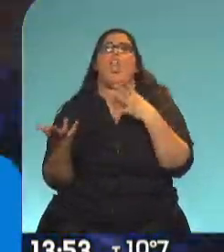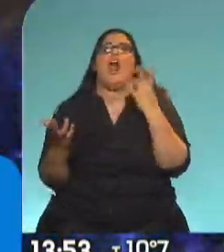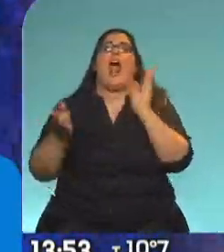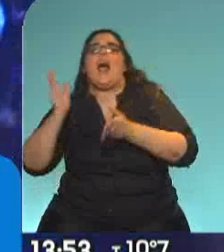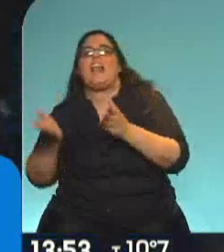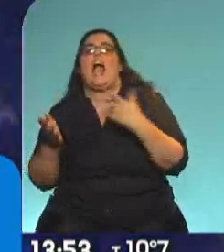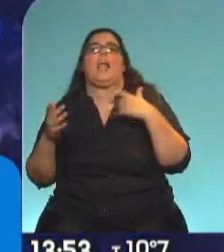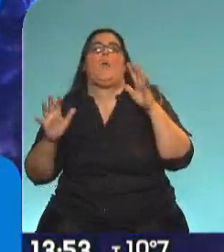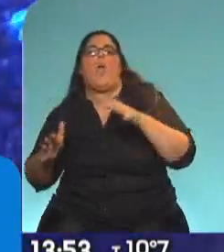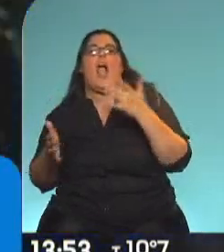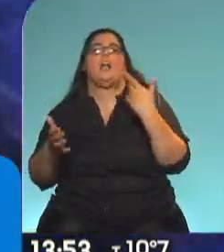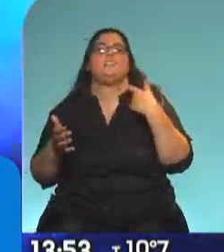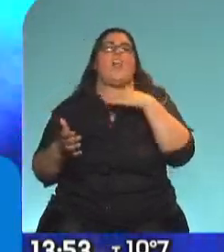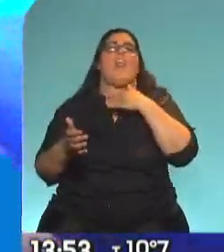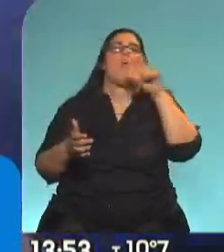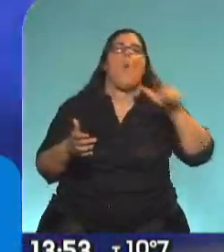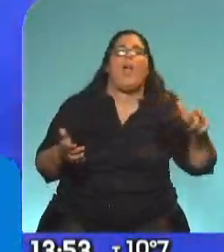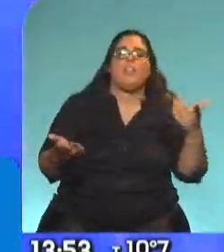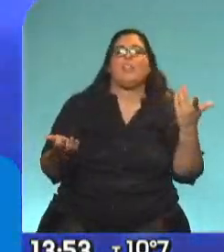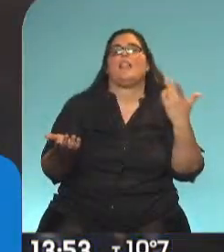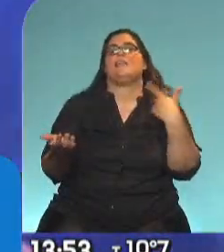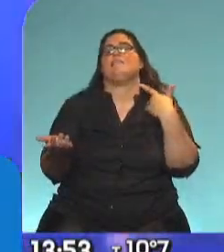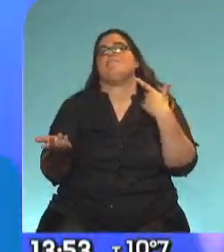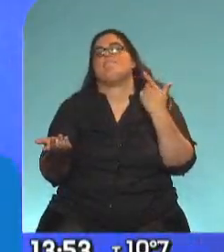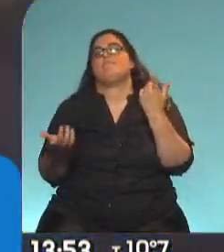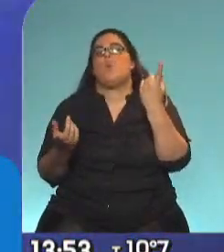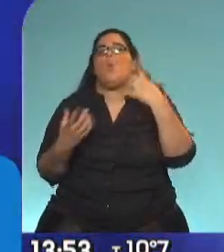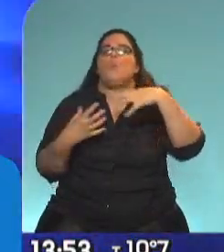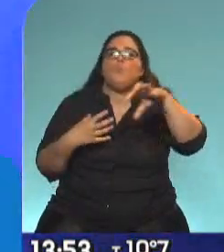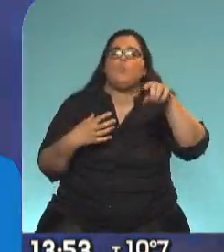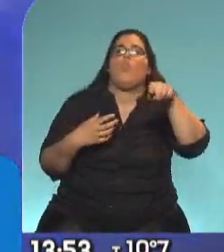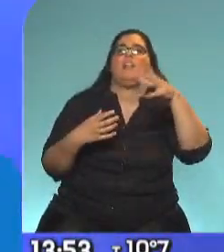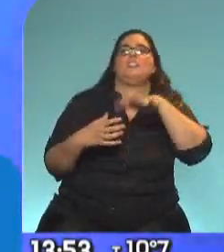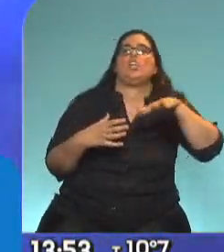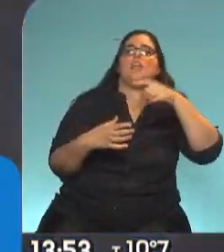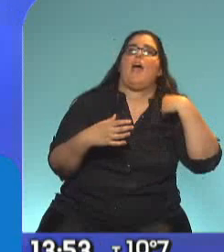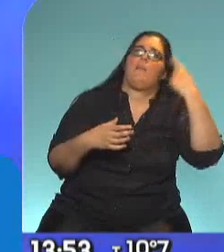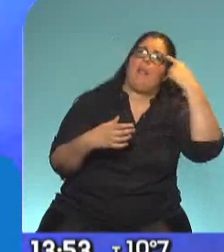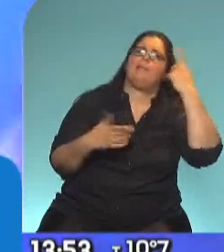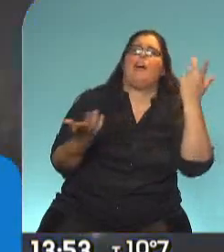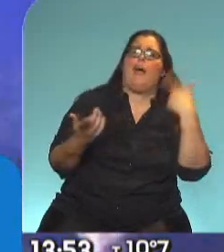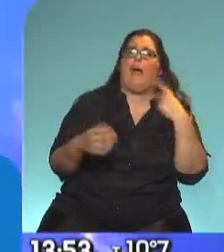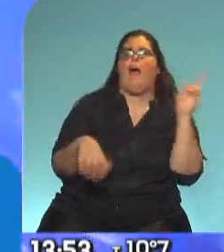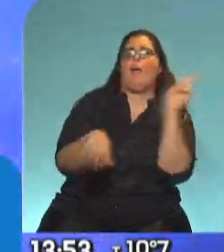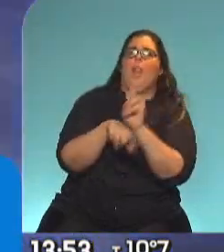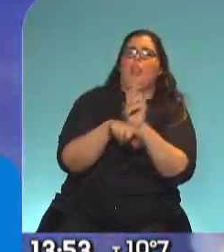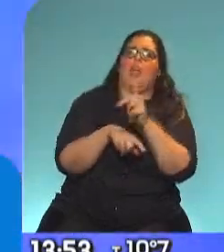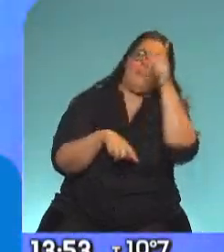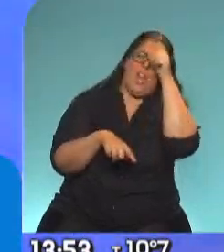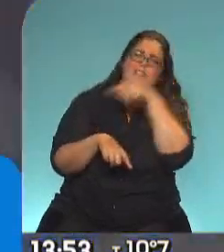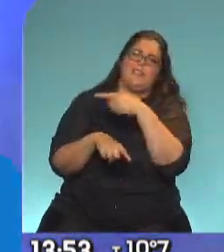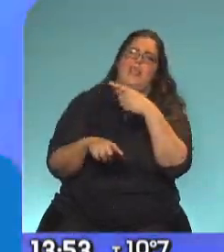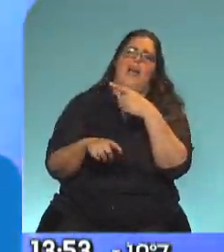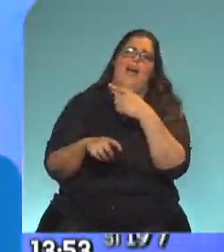o venganzas de delincuentes. Un sector de la sociedad interpretó esto como una forma de proteger a los policías que